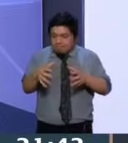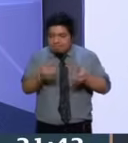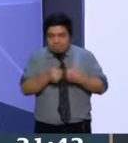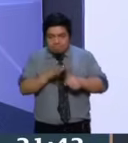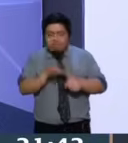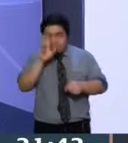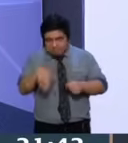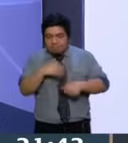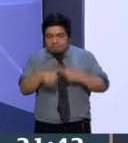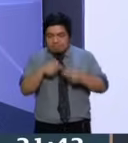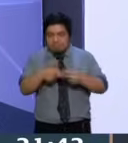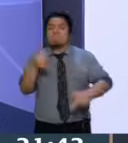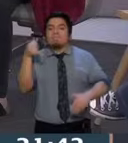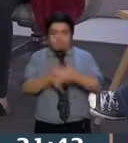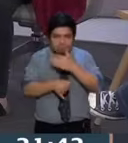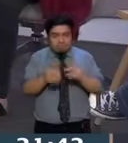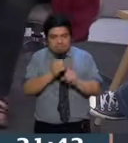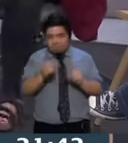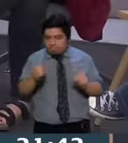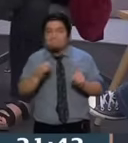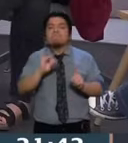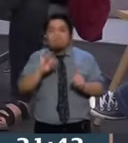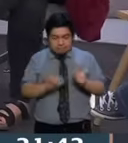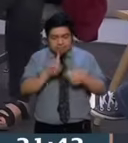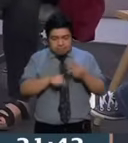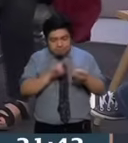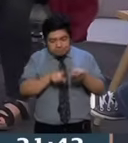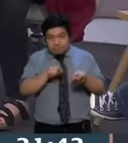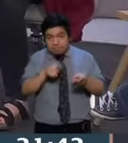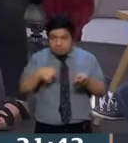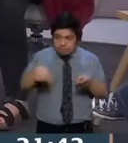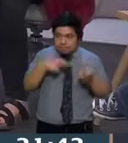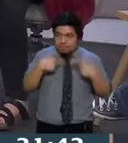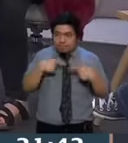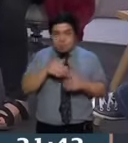sí tiene que ser una cosa profundamente organizada, sí tiene que considerar que hay